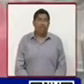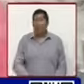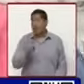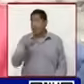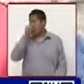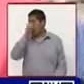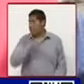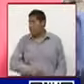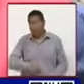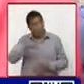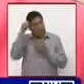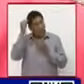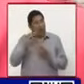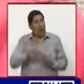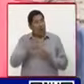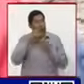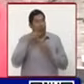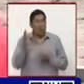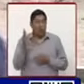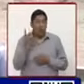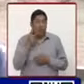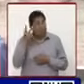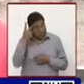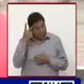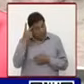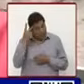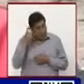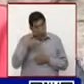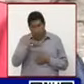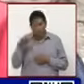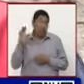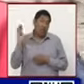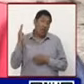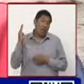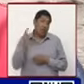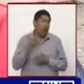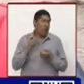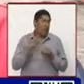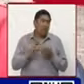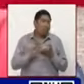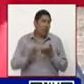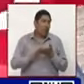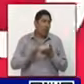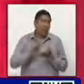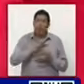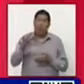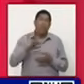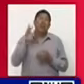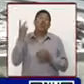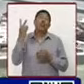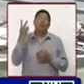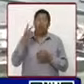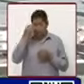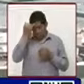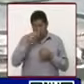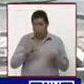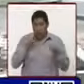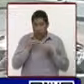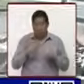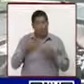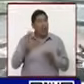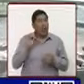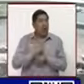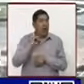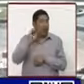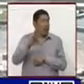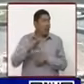Sí, especialmente los padres y madres de familia del sector B, del sector 2 más bien, de niños, están anoticiados,